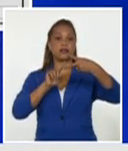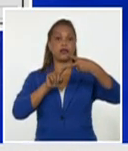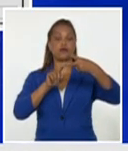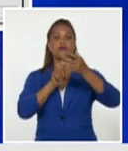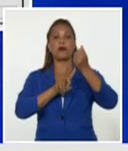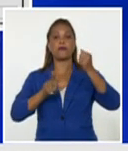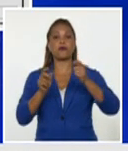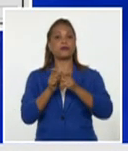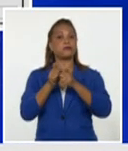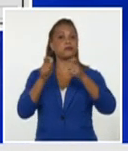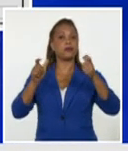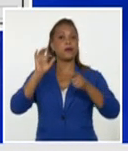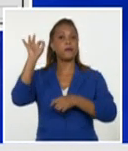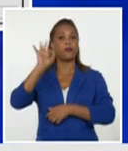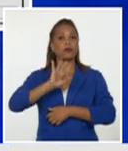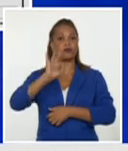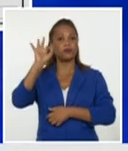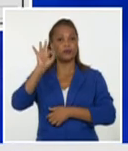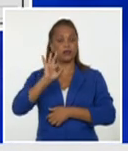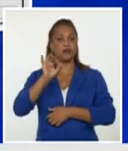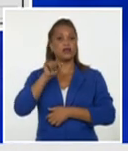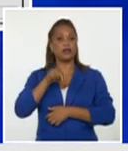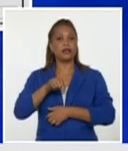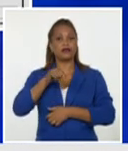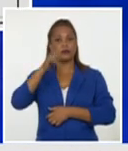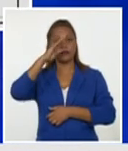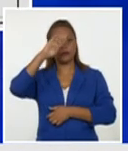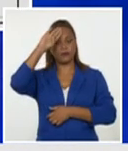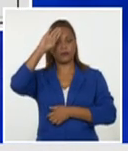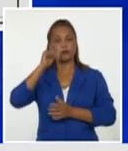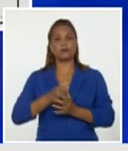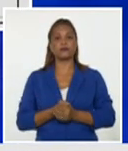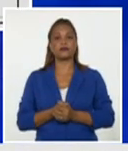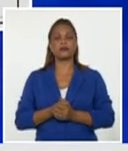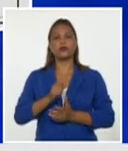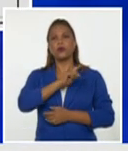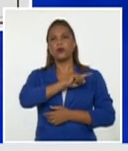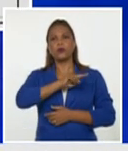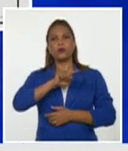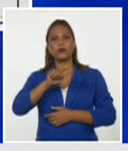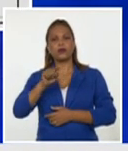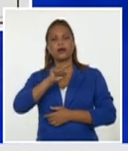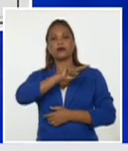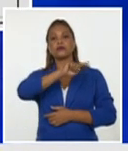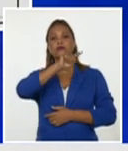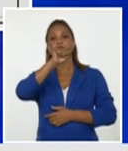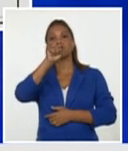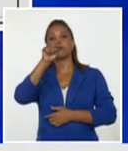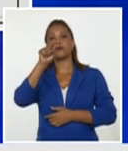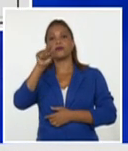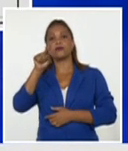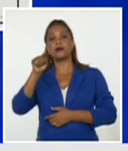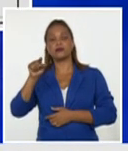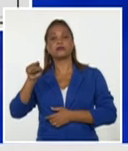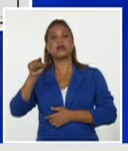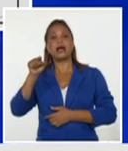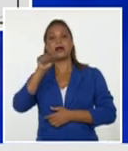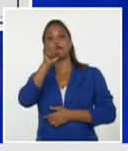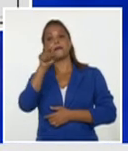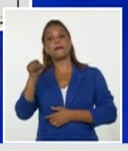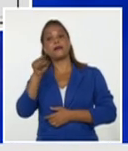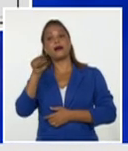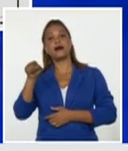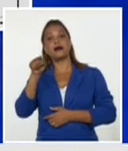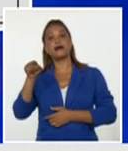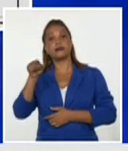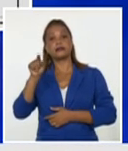tasa de incidencia de nuestro país, una curva que va bajando.